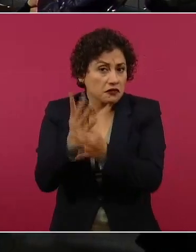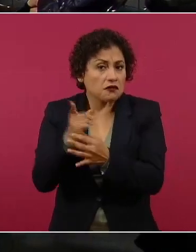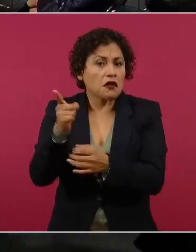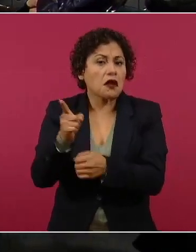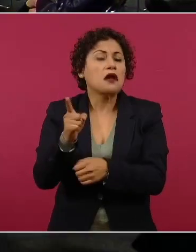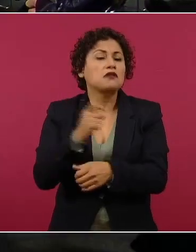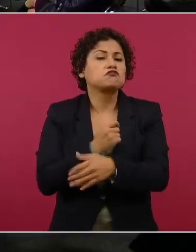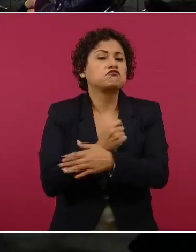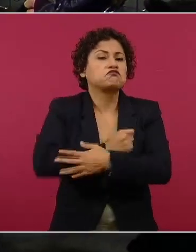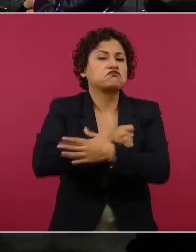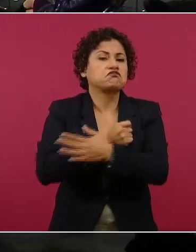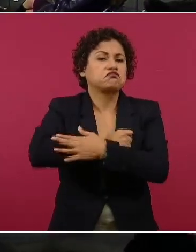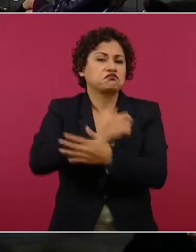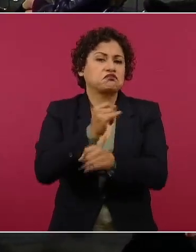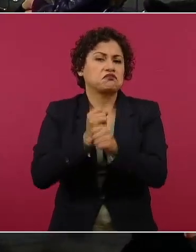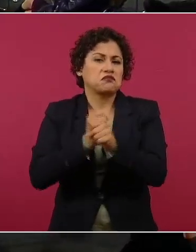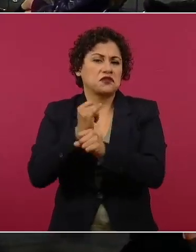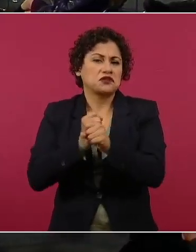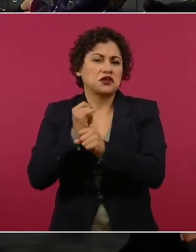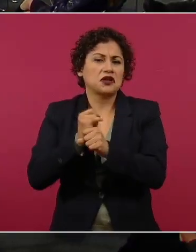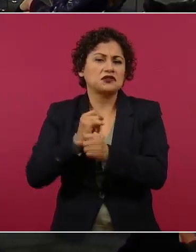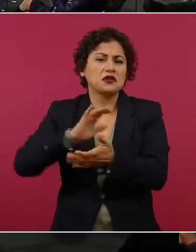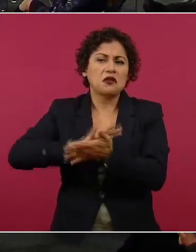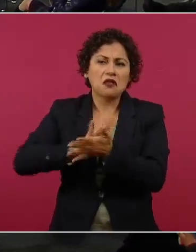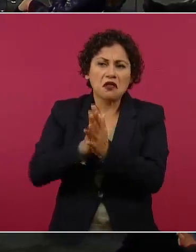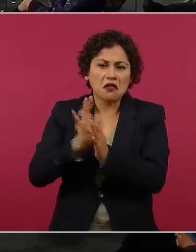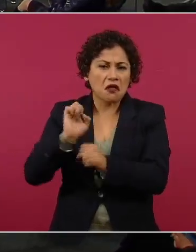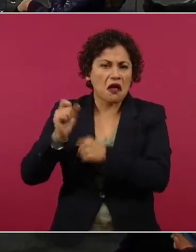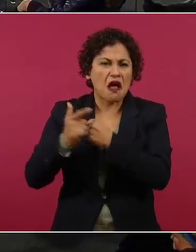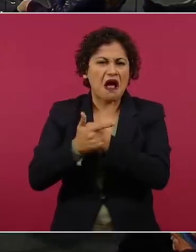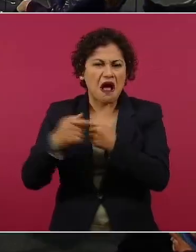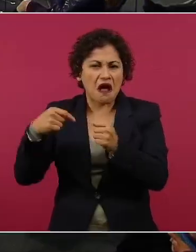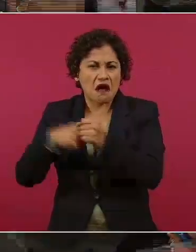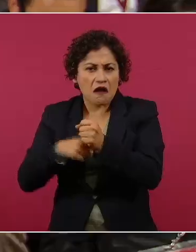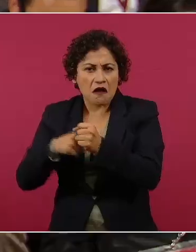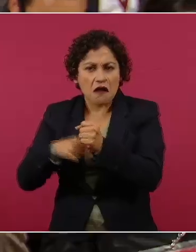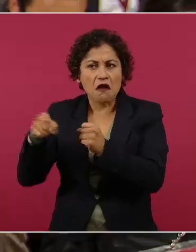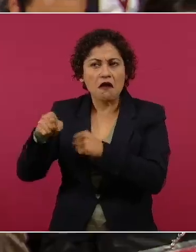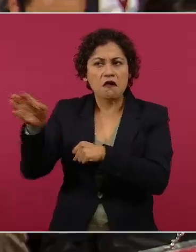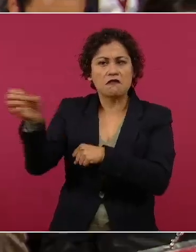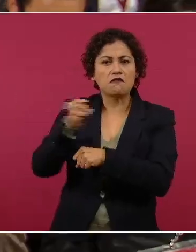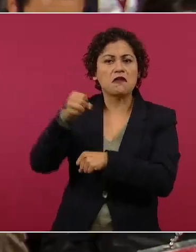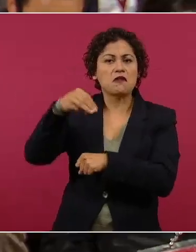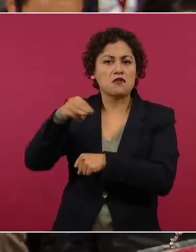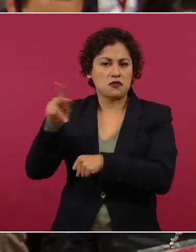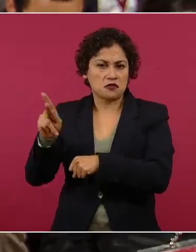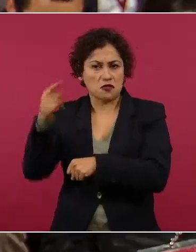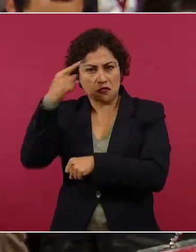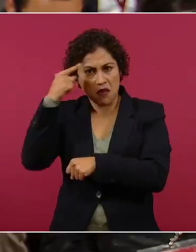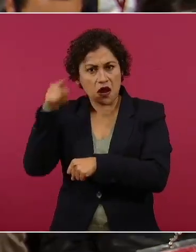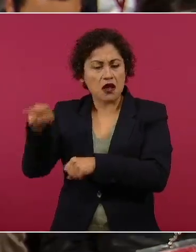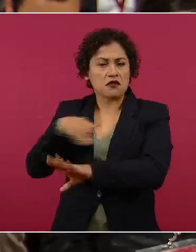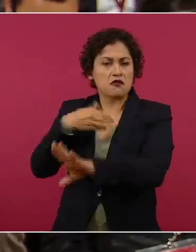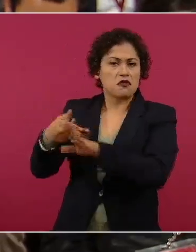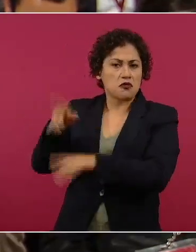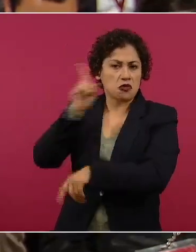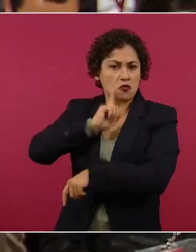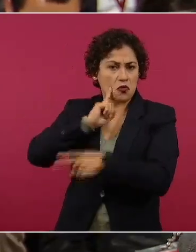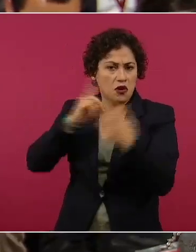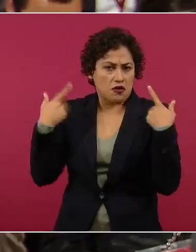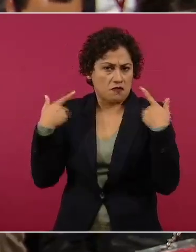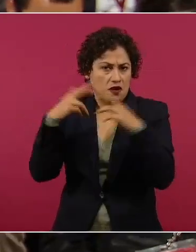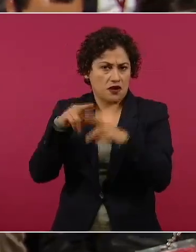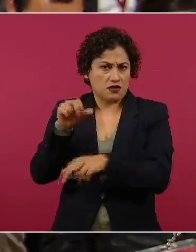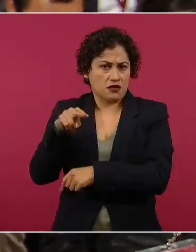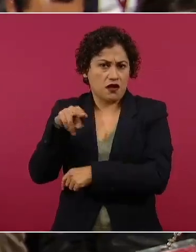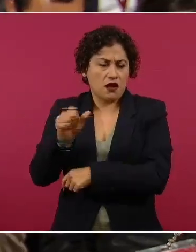influencias y sesgar la investigación ministerial para sacrificar a la profesora Ana como chivo expiatorio de un lamentable suceso en el que ella